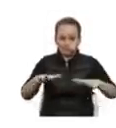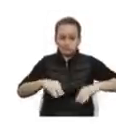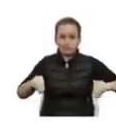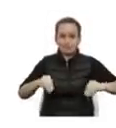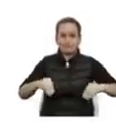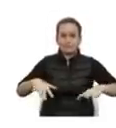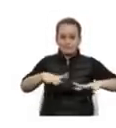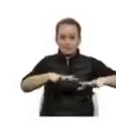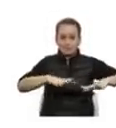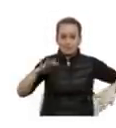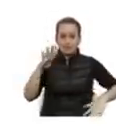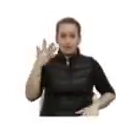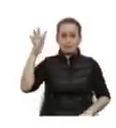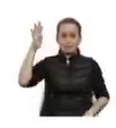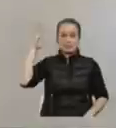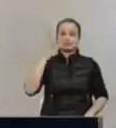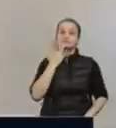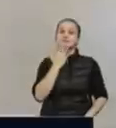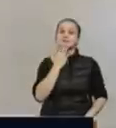amarilla,